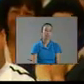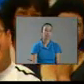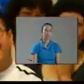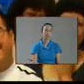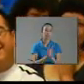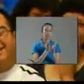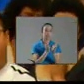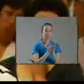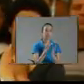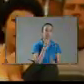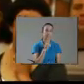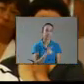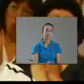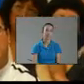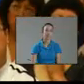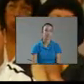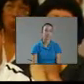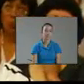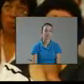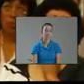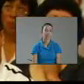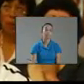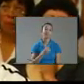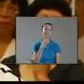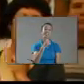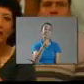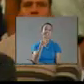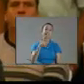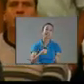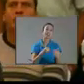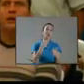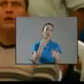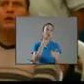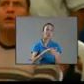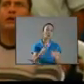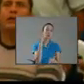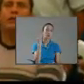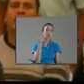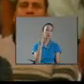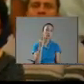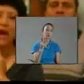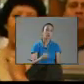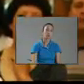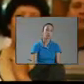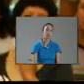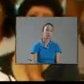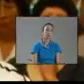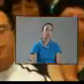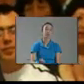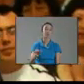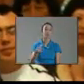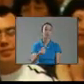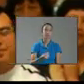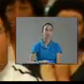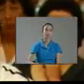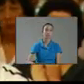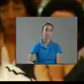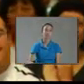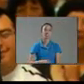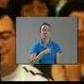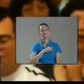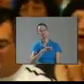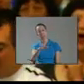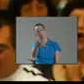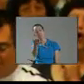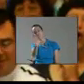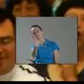Si tú necesitas de Jesús, si tú necesitas de Cristo, si no le conoces como tu Señor y Salvador,